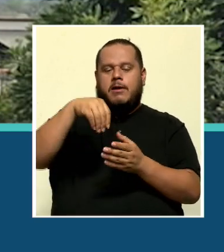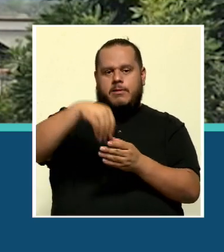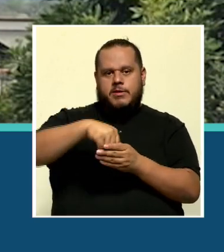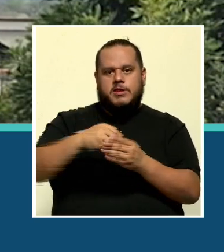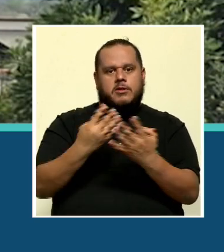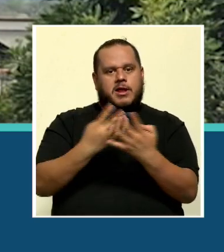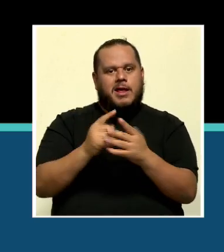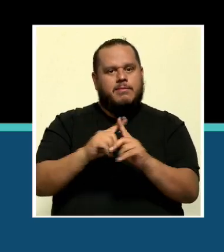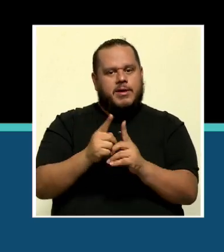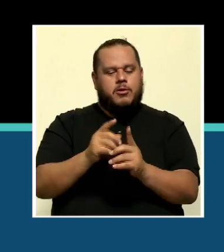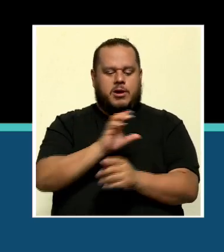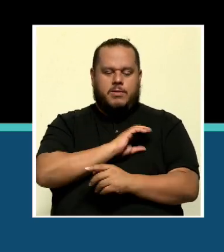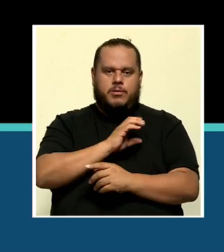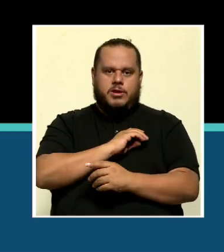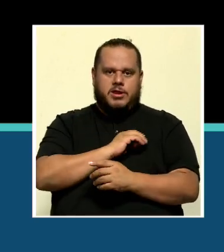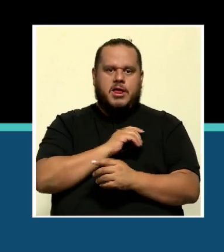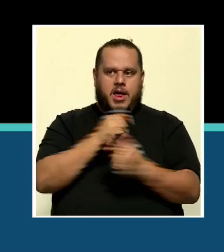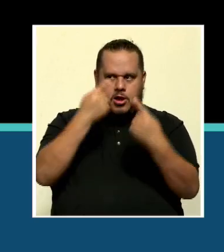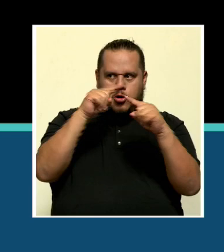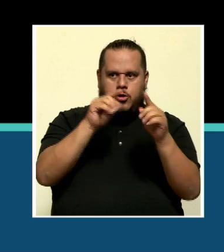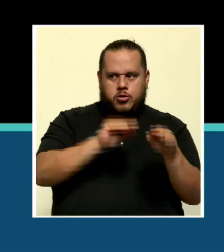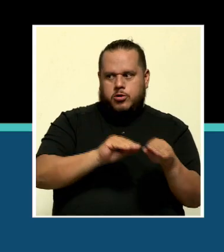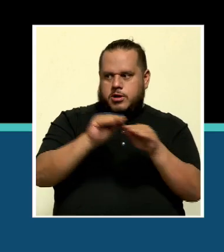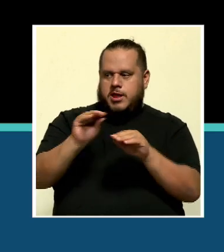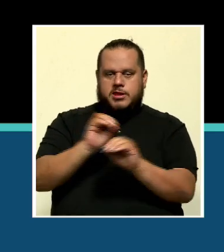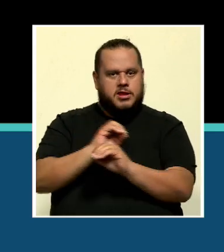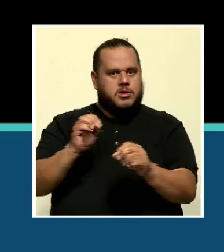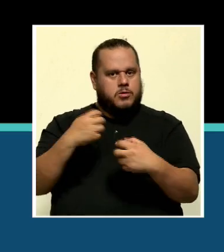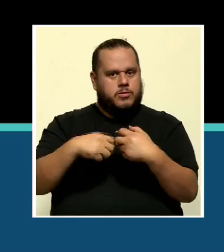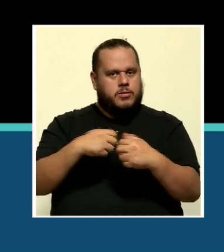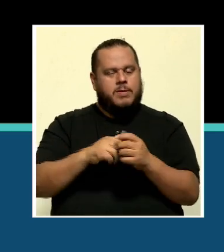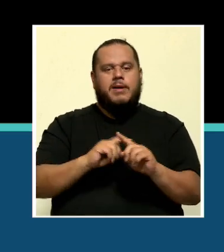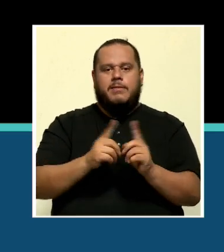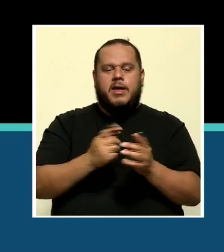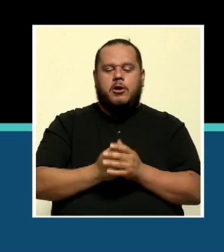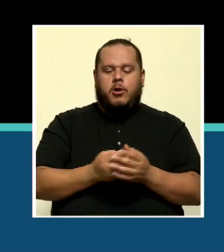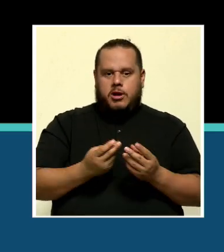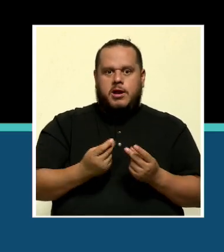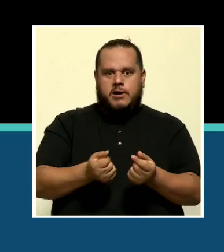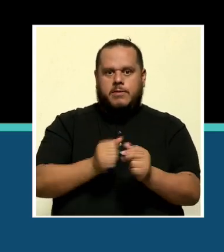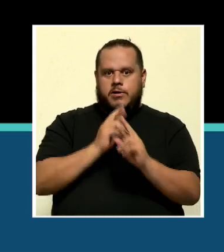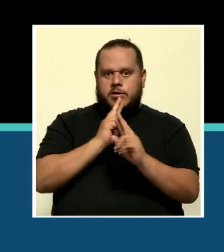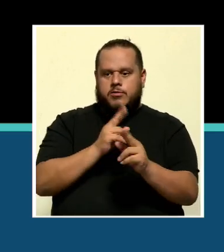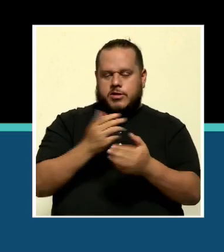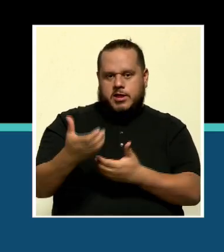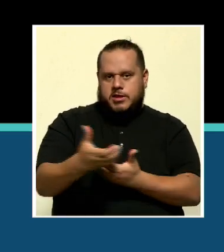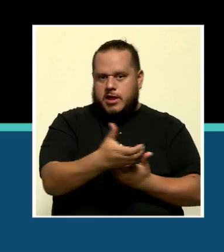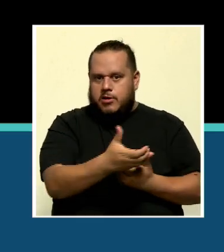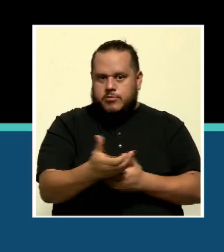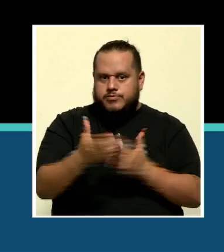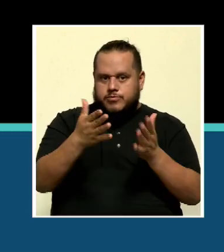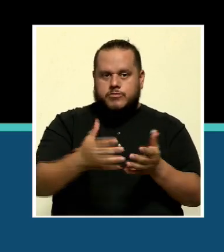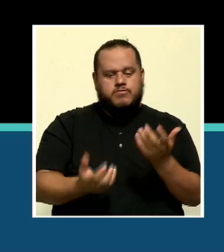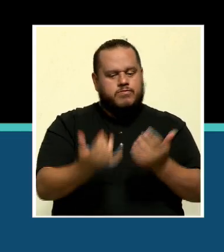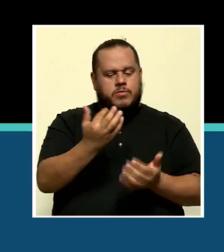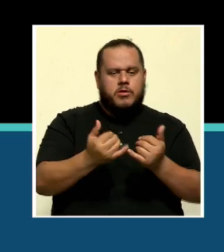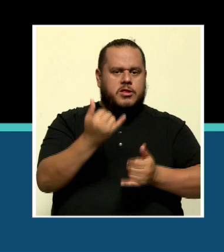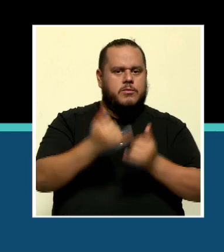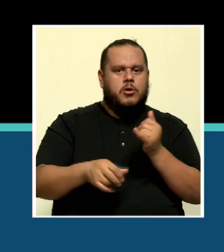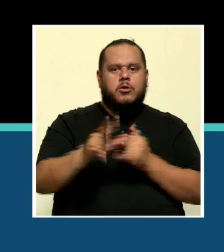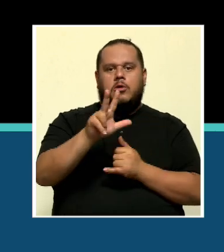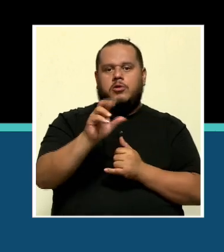la policía penitenciaria logró trasladarlo sin ninguna afectación. A pesar de la pronta respuesta de bomberos, el fuego acabó con los